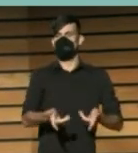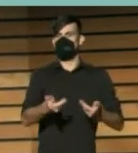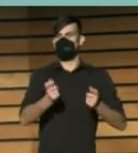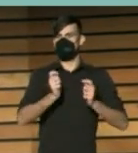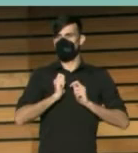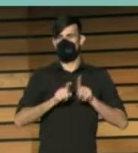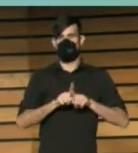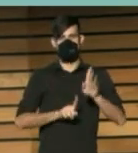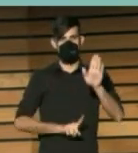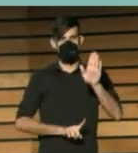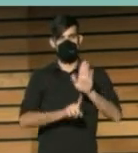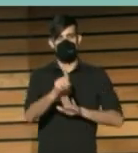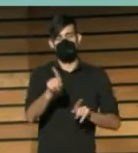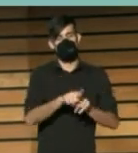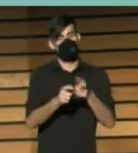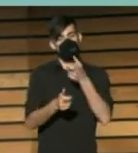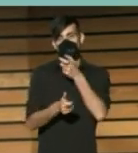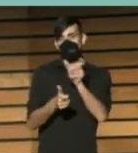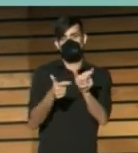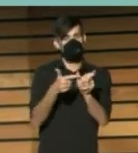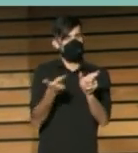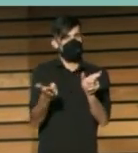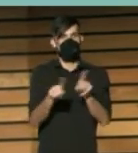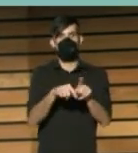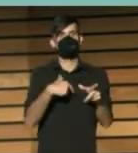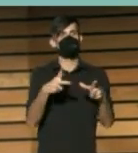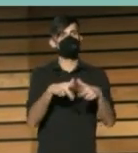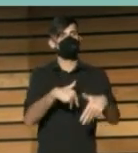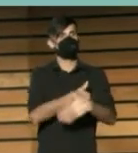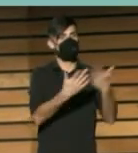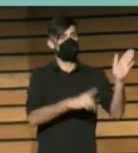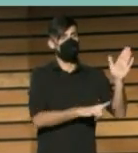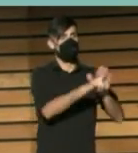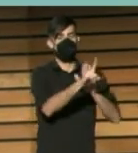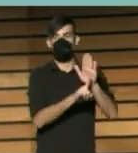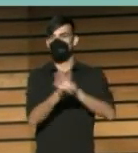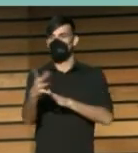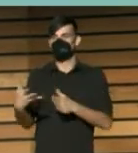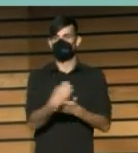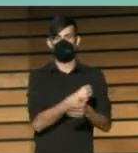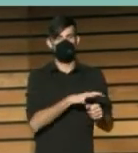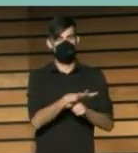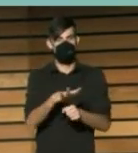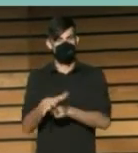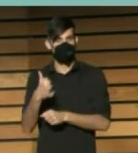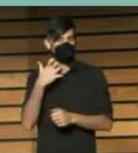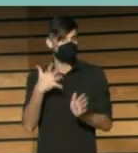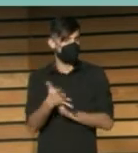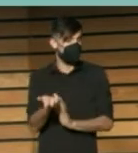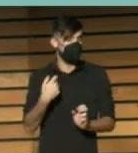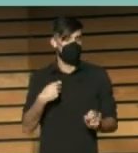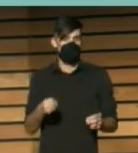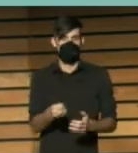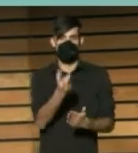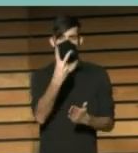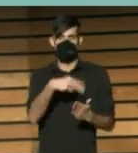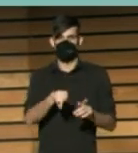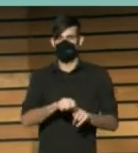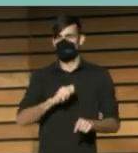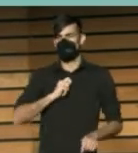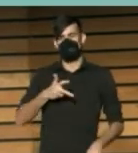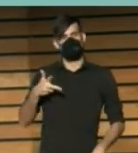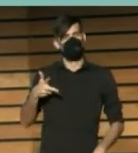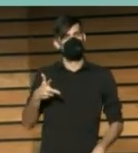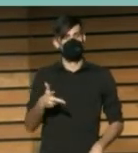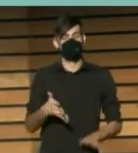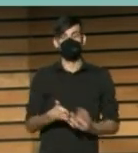todo el sentido de la palabra de las sociedades en las que vivimos. Y en fin, la lectura es un derecho.